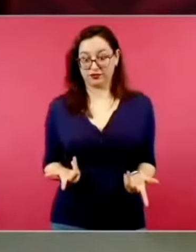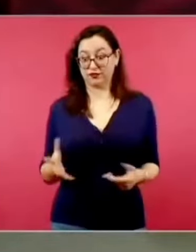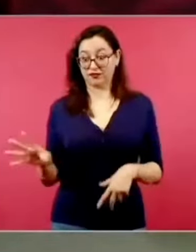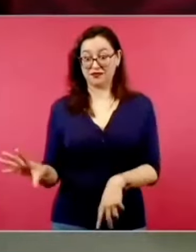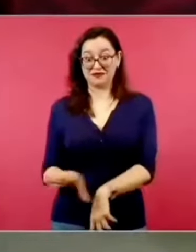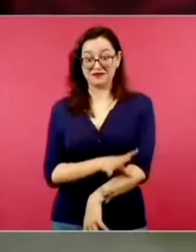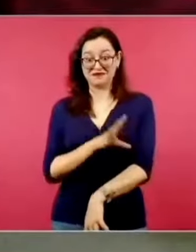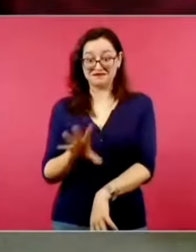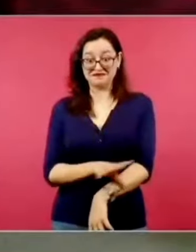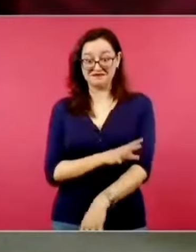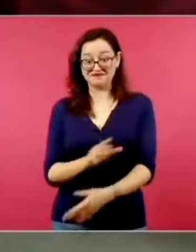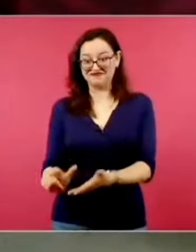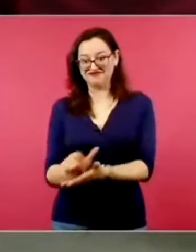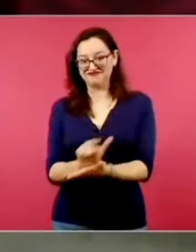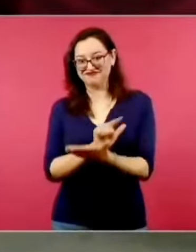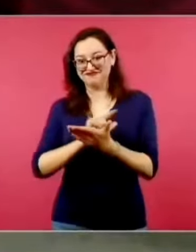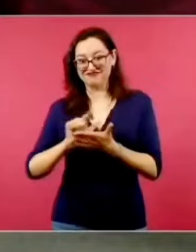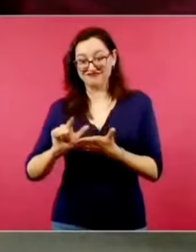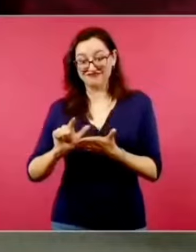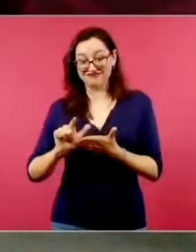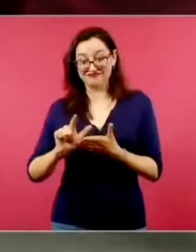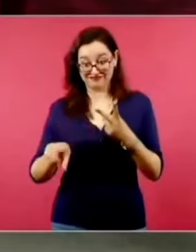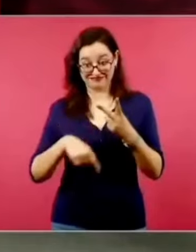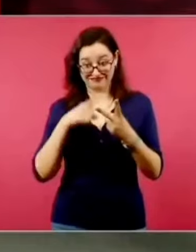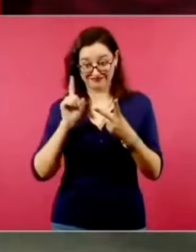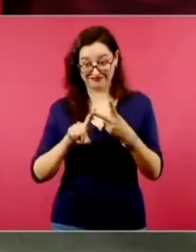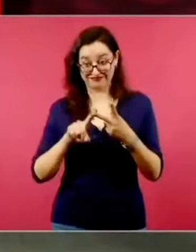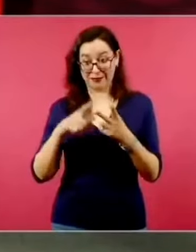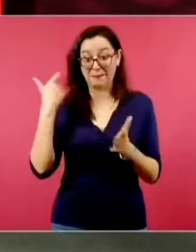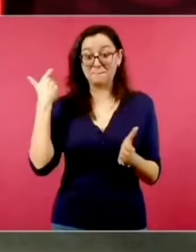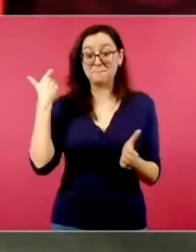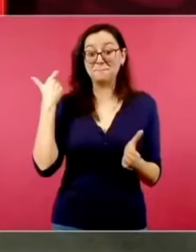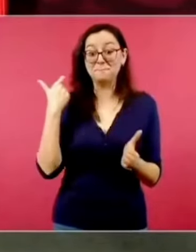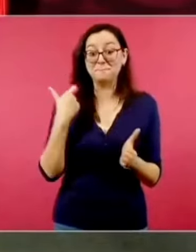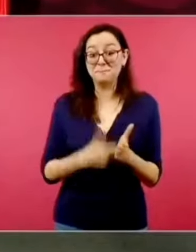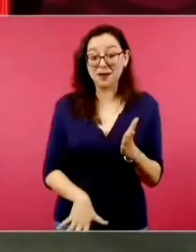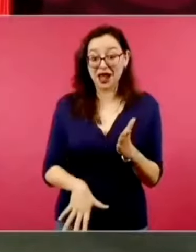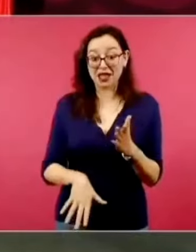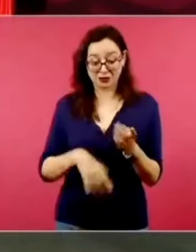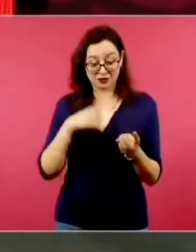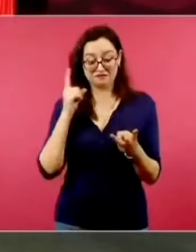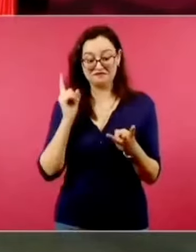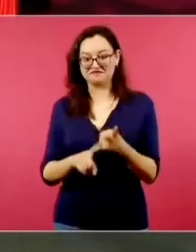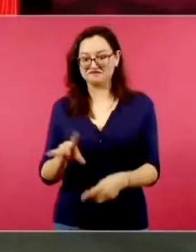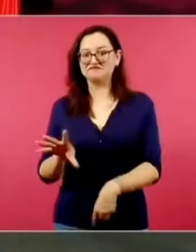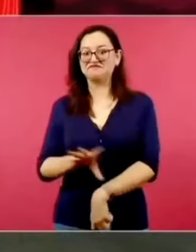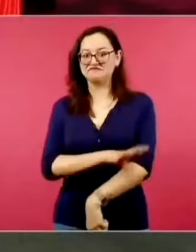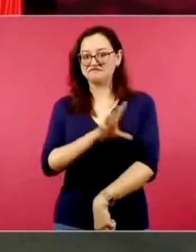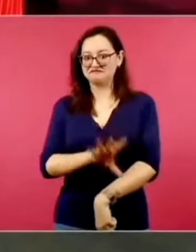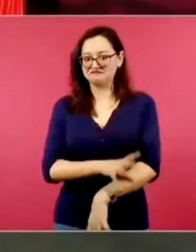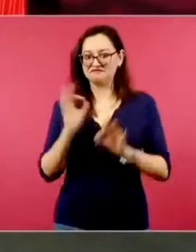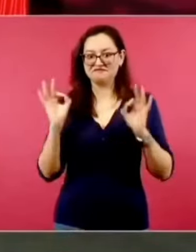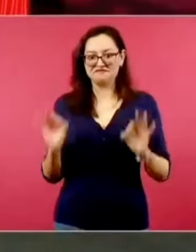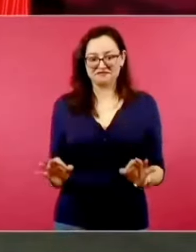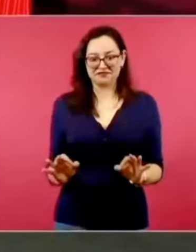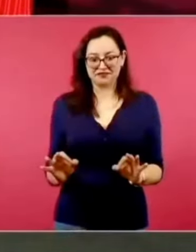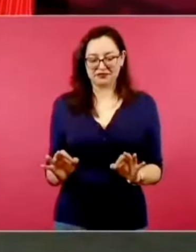limpia más barata y muy eficaz